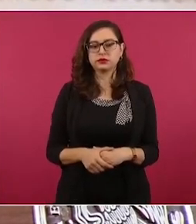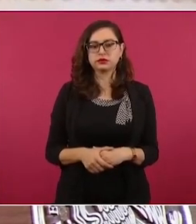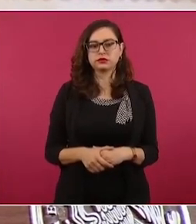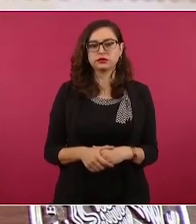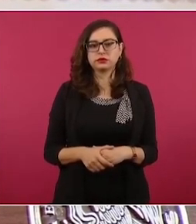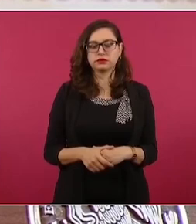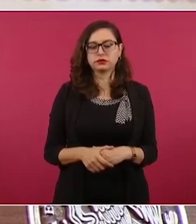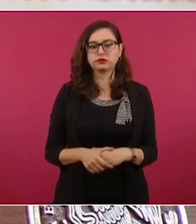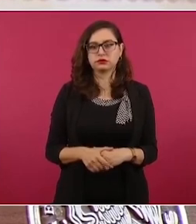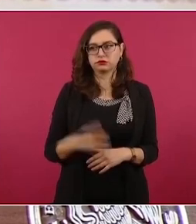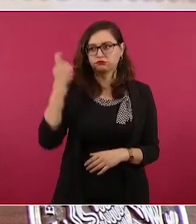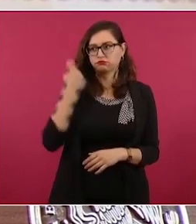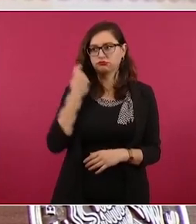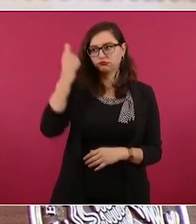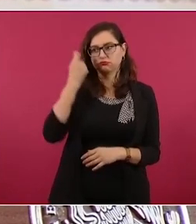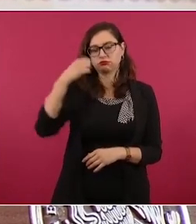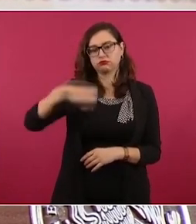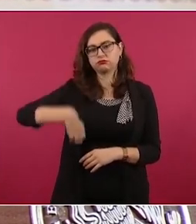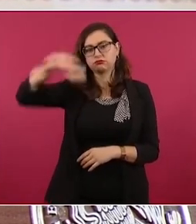en pensión.